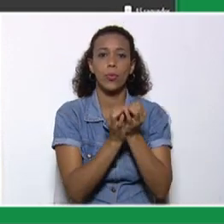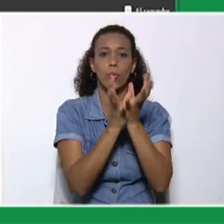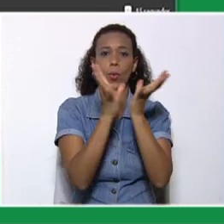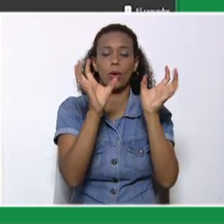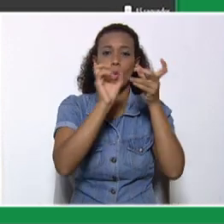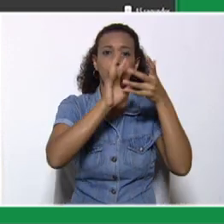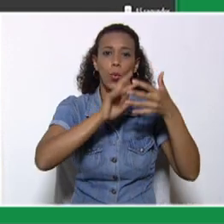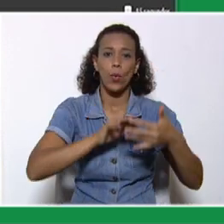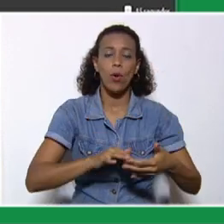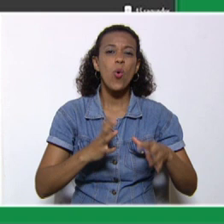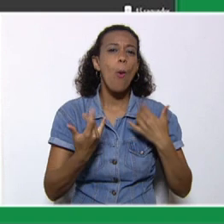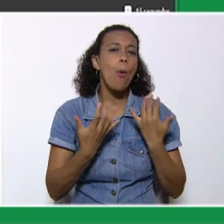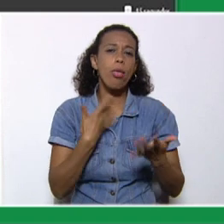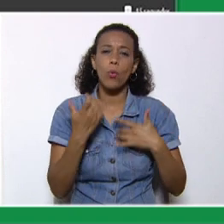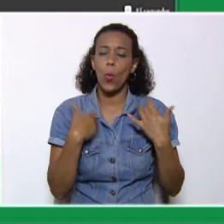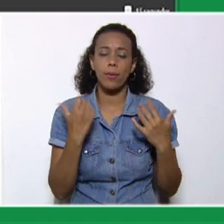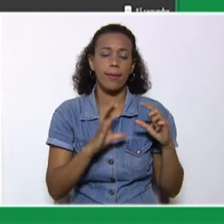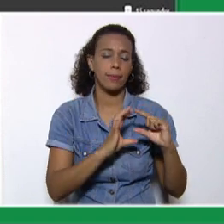La colocamos acá arriba.